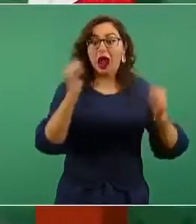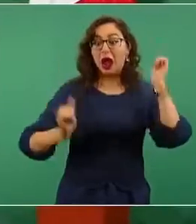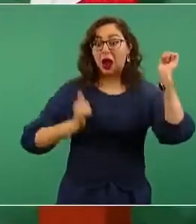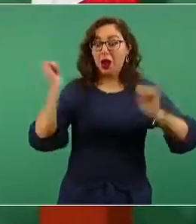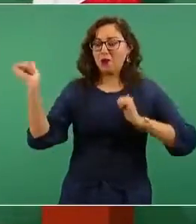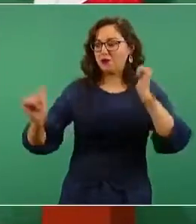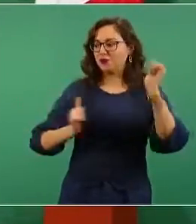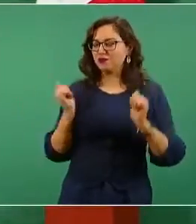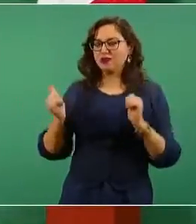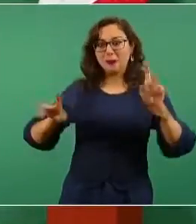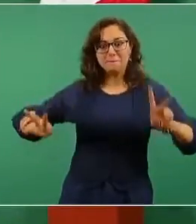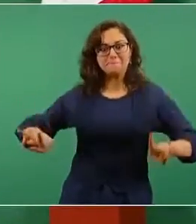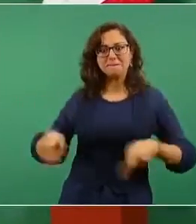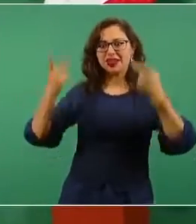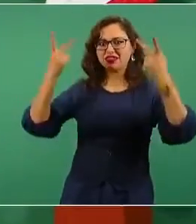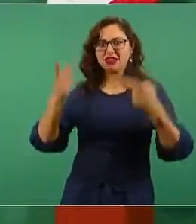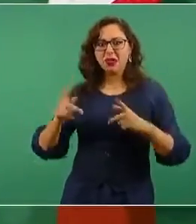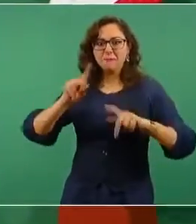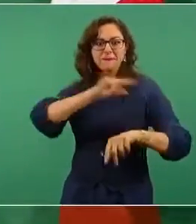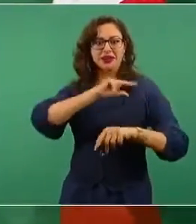uno de los problemas